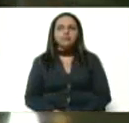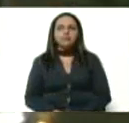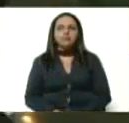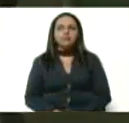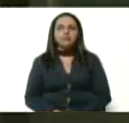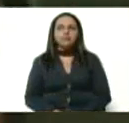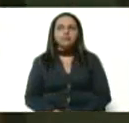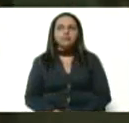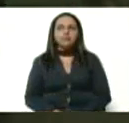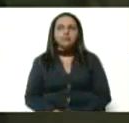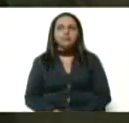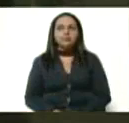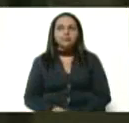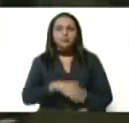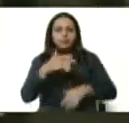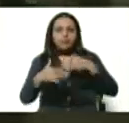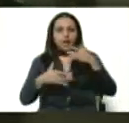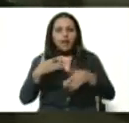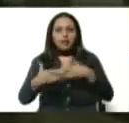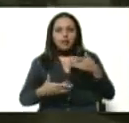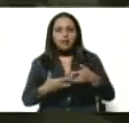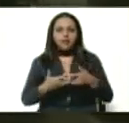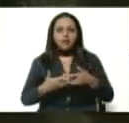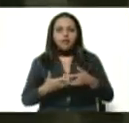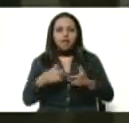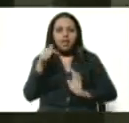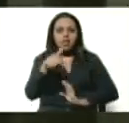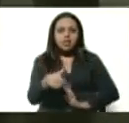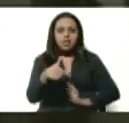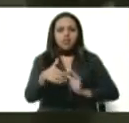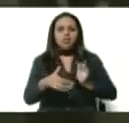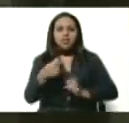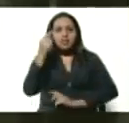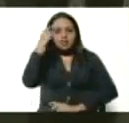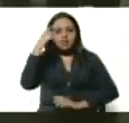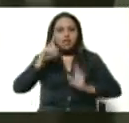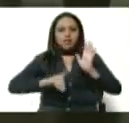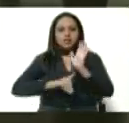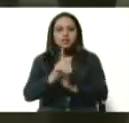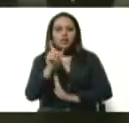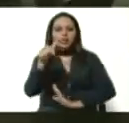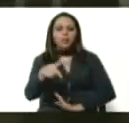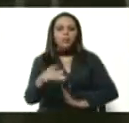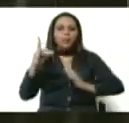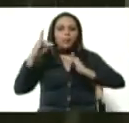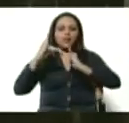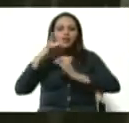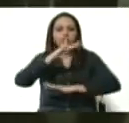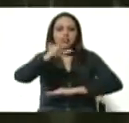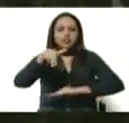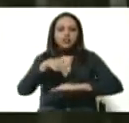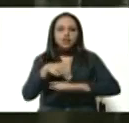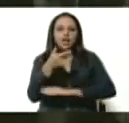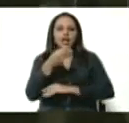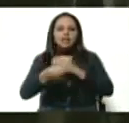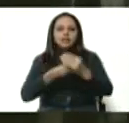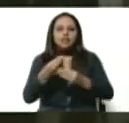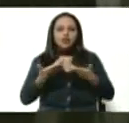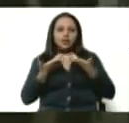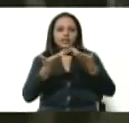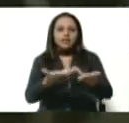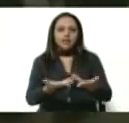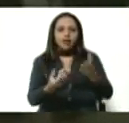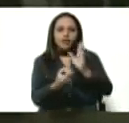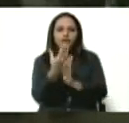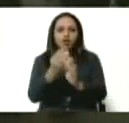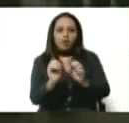Como parte de lo que será la programación de este acto tan importante que se desarrolla acá en el Panteón Nacional, se tiene previsto lo que es la ofrenda floral por parte